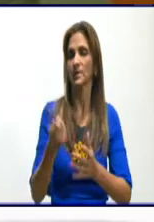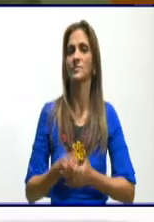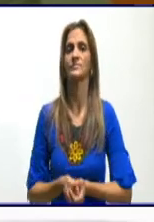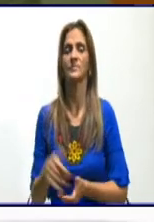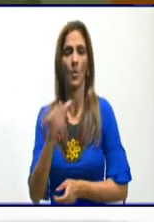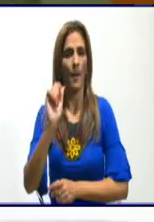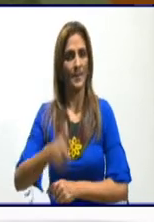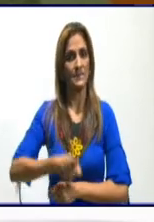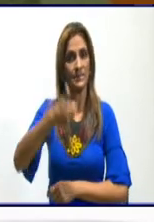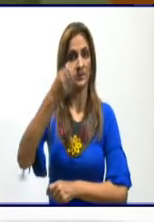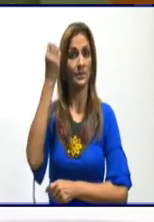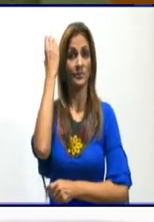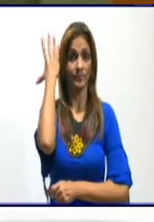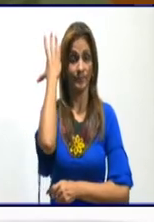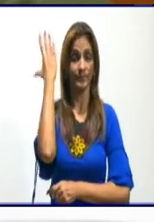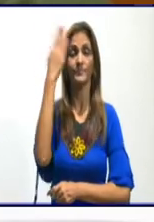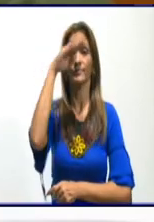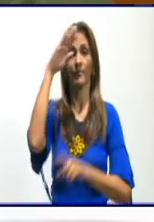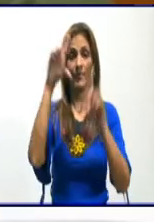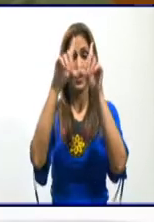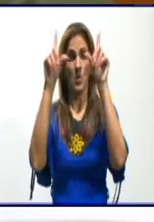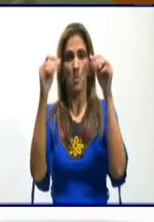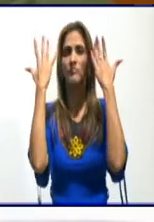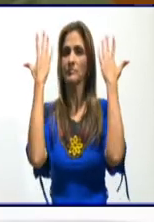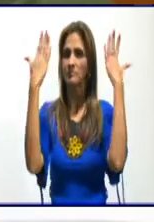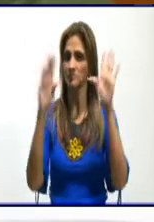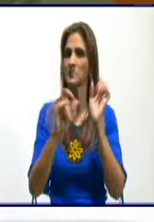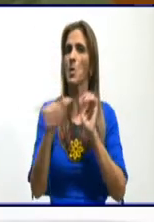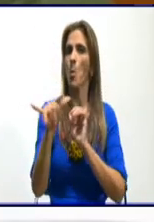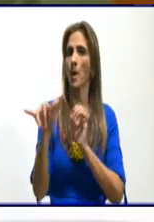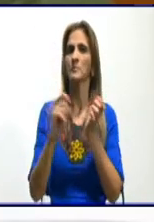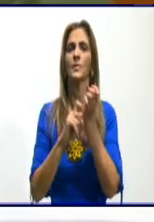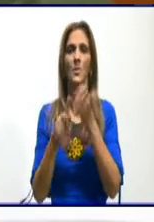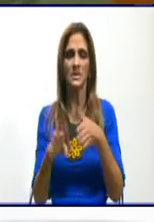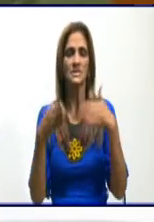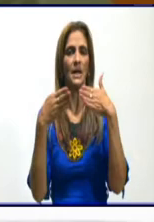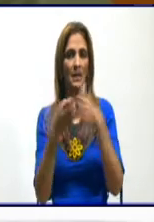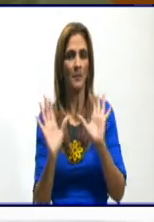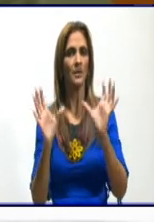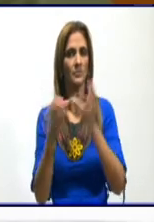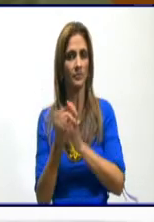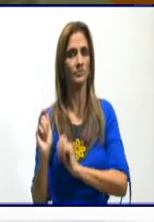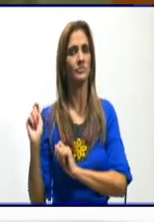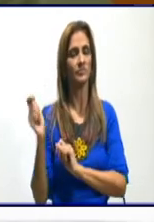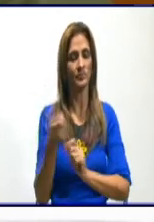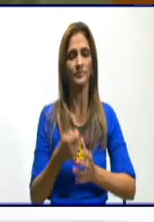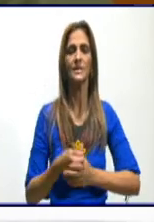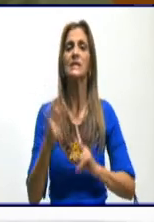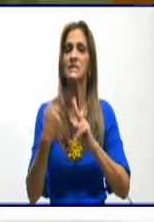bermúdez del presidente de la asamblea nacional compañero esteban lazo